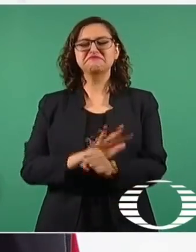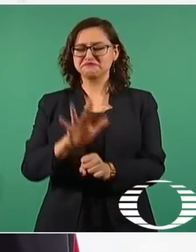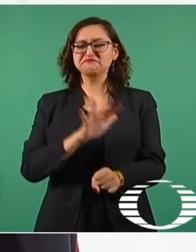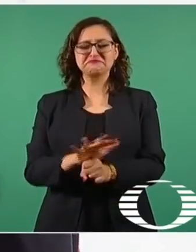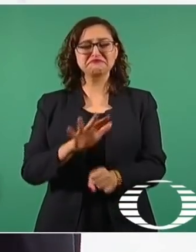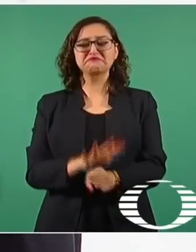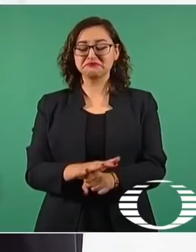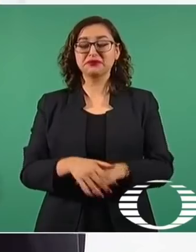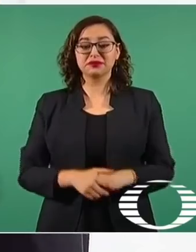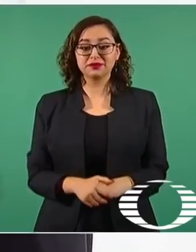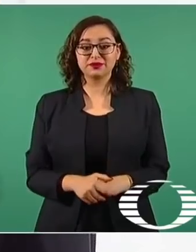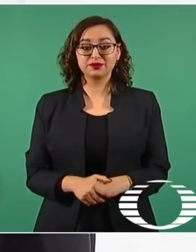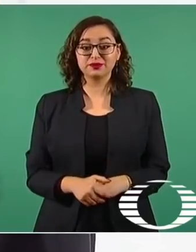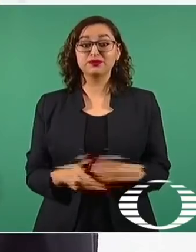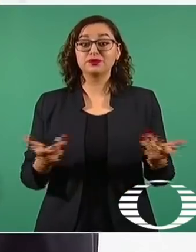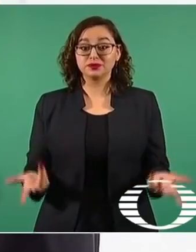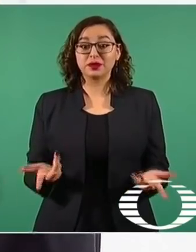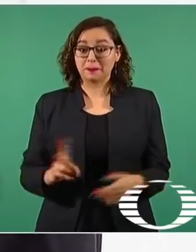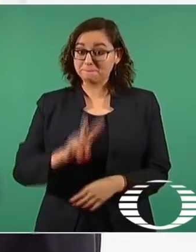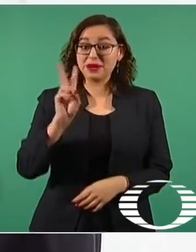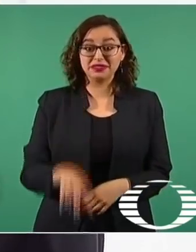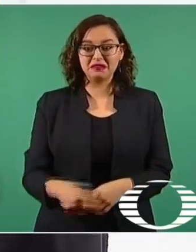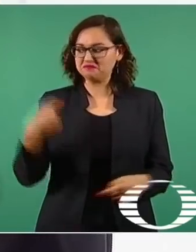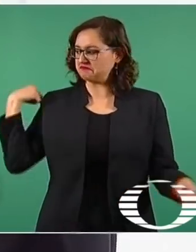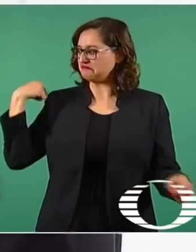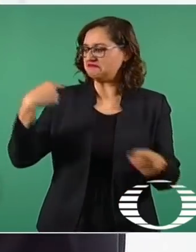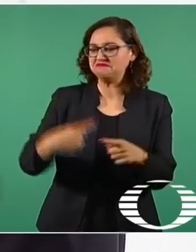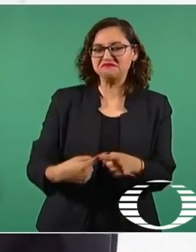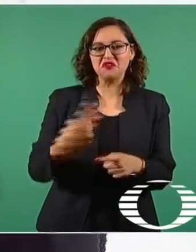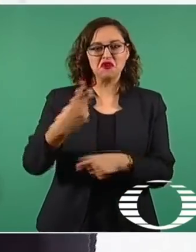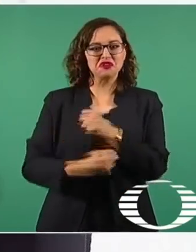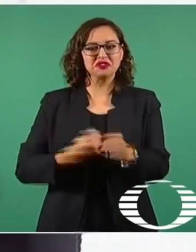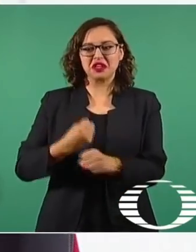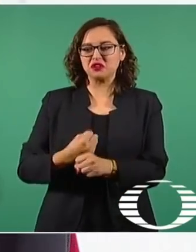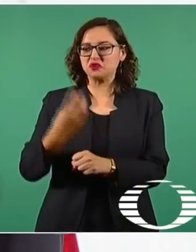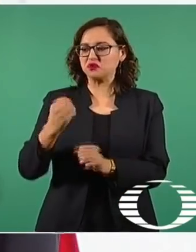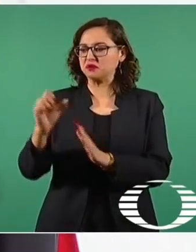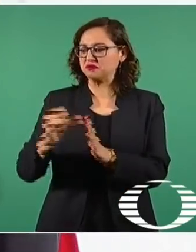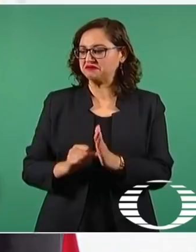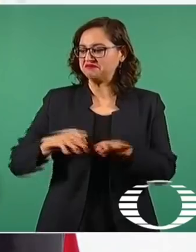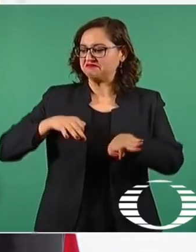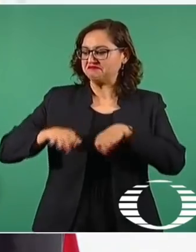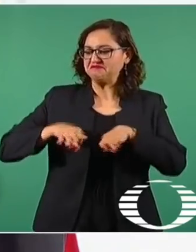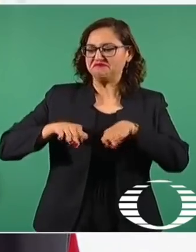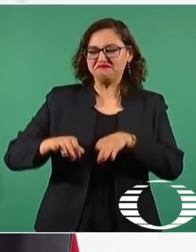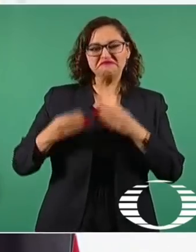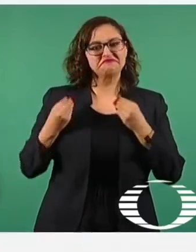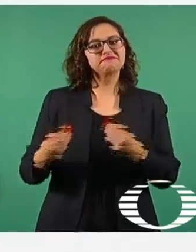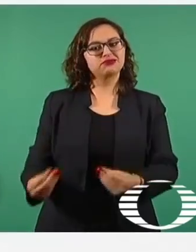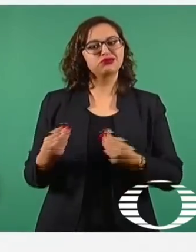vida. Reitero, es mucho lo realizado y sería muy difícil de dar marcha